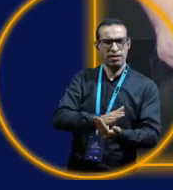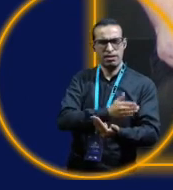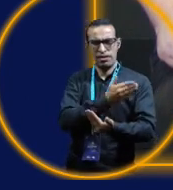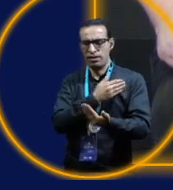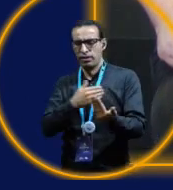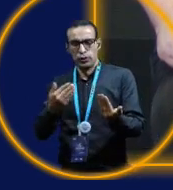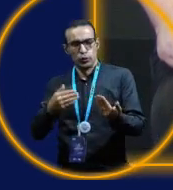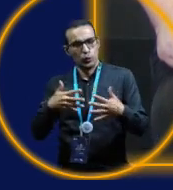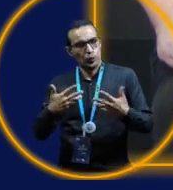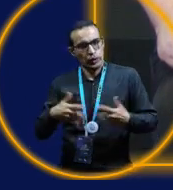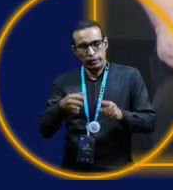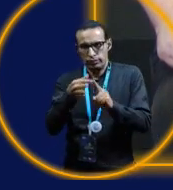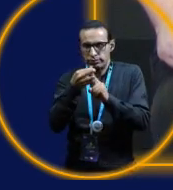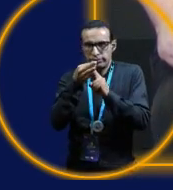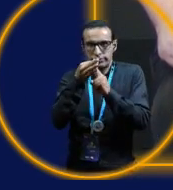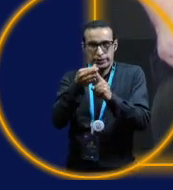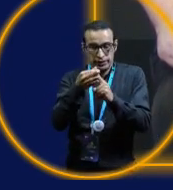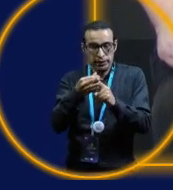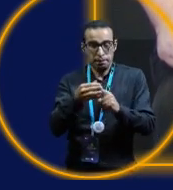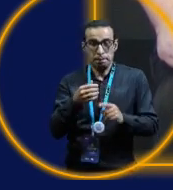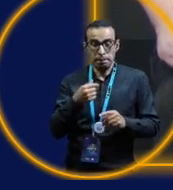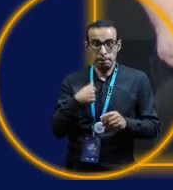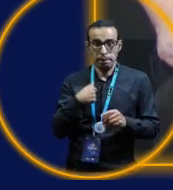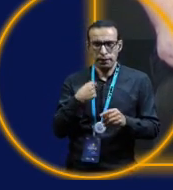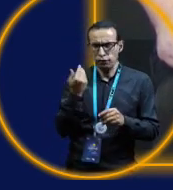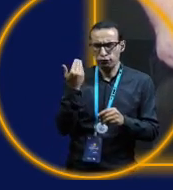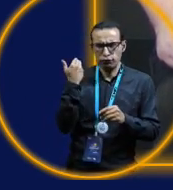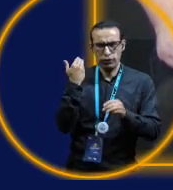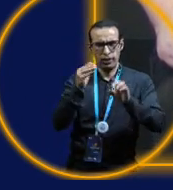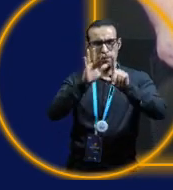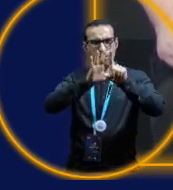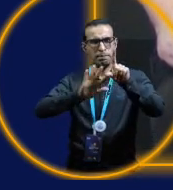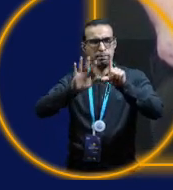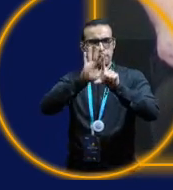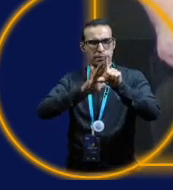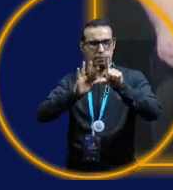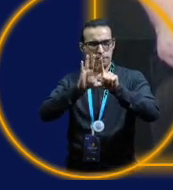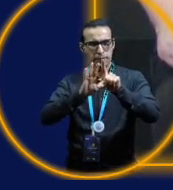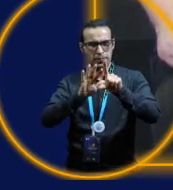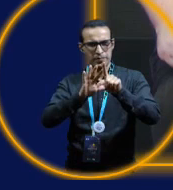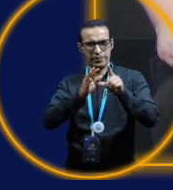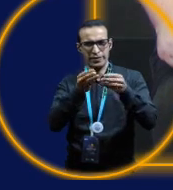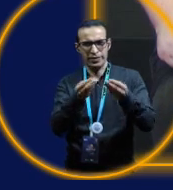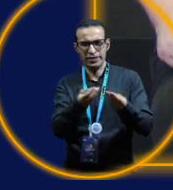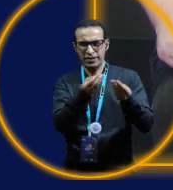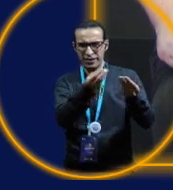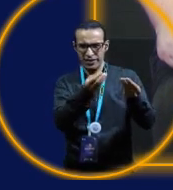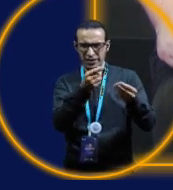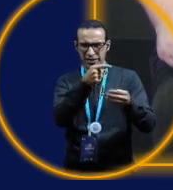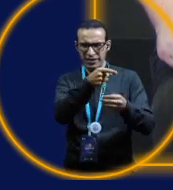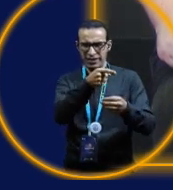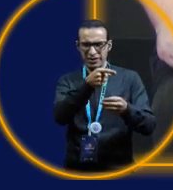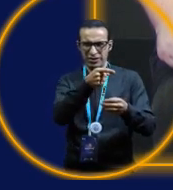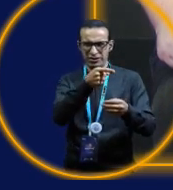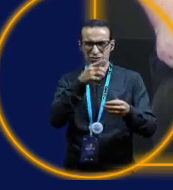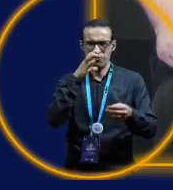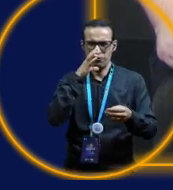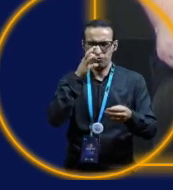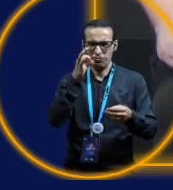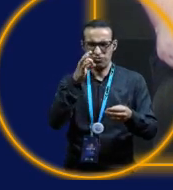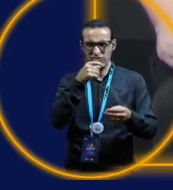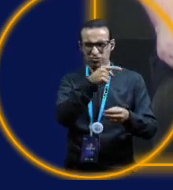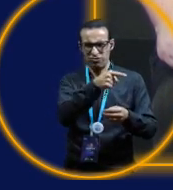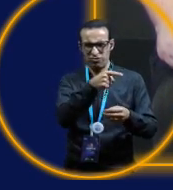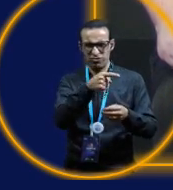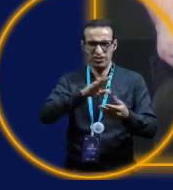muy especial nosotros hicimos un V recientemente para un artista de country llamada y todo